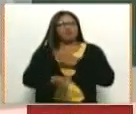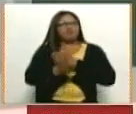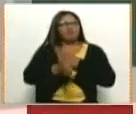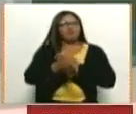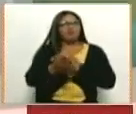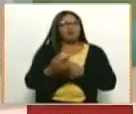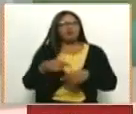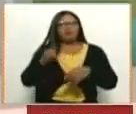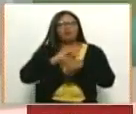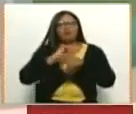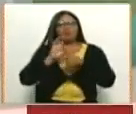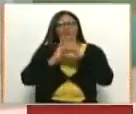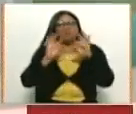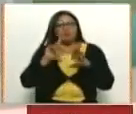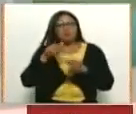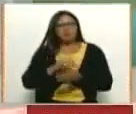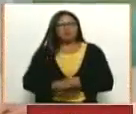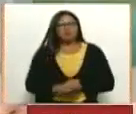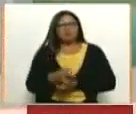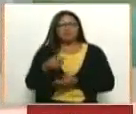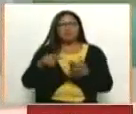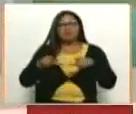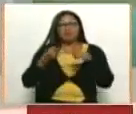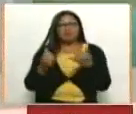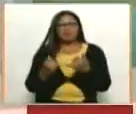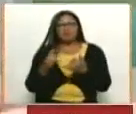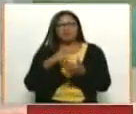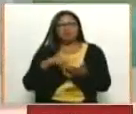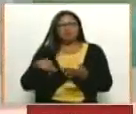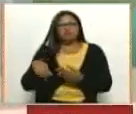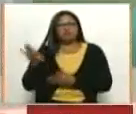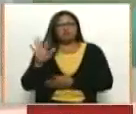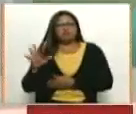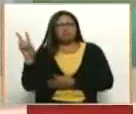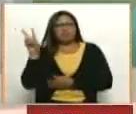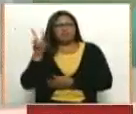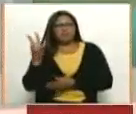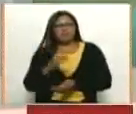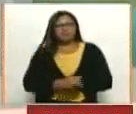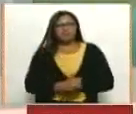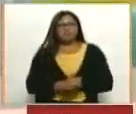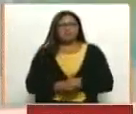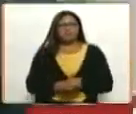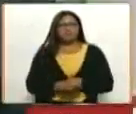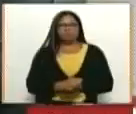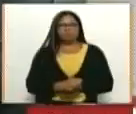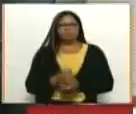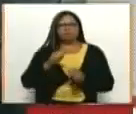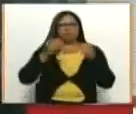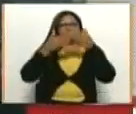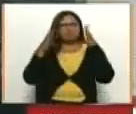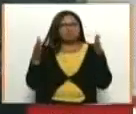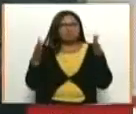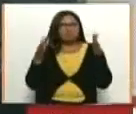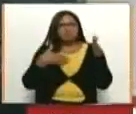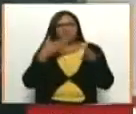teniendo la vista hacia acá, no solamente con su único aliado antes que era Venezuela? ¿De pronto se abre ese abanico allí? Claro, se abren esas posibilidades